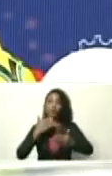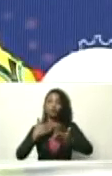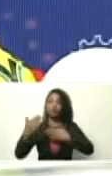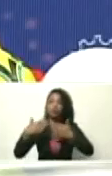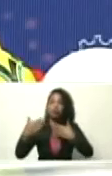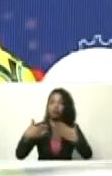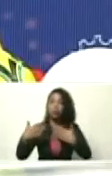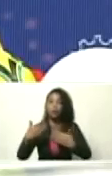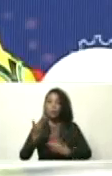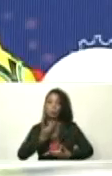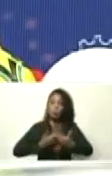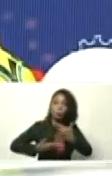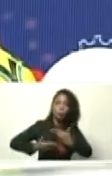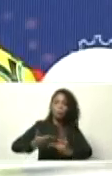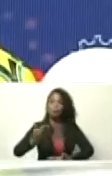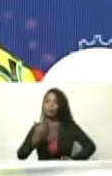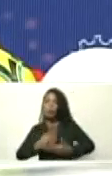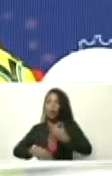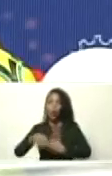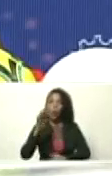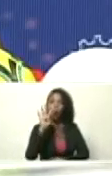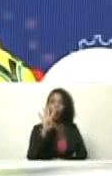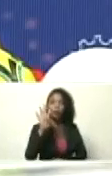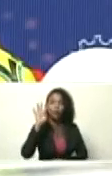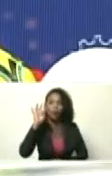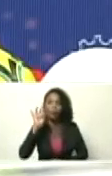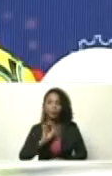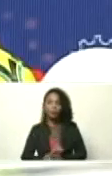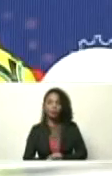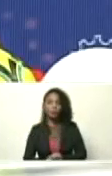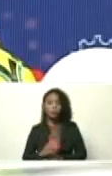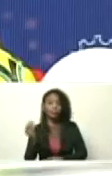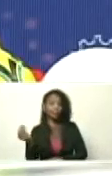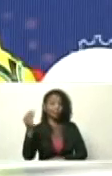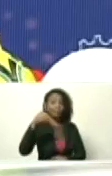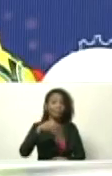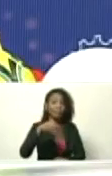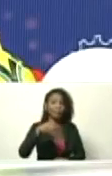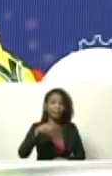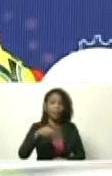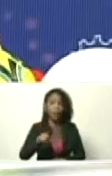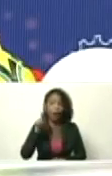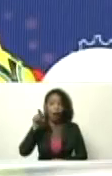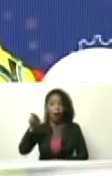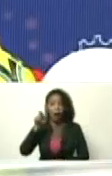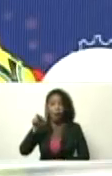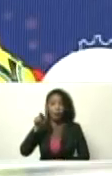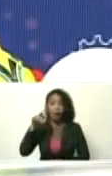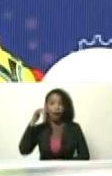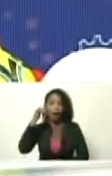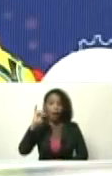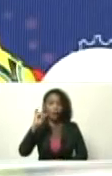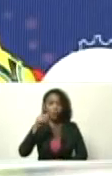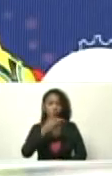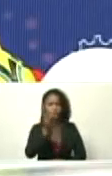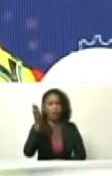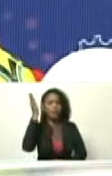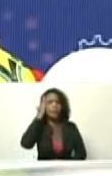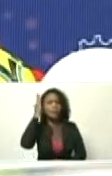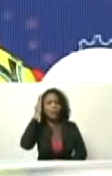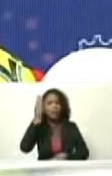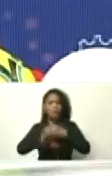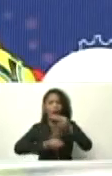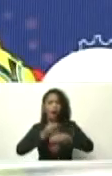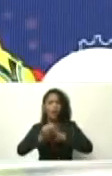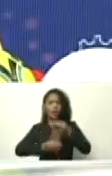apoyo mutuo con las 4F. Y además, por ahí hay una, saben ustedes, se ha